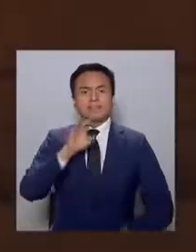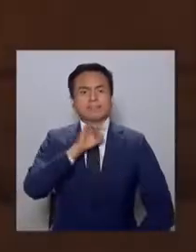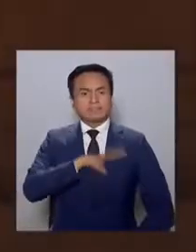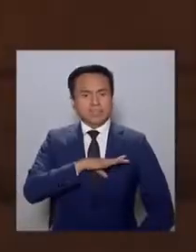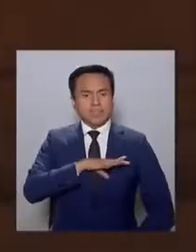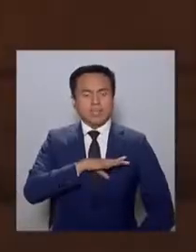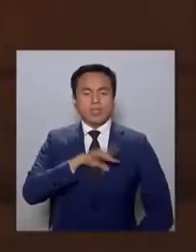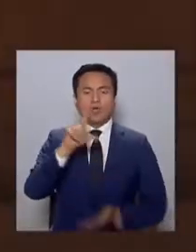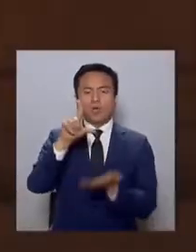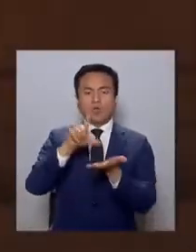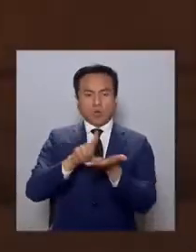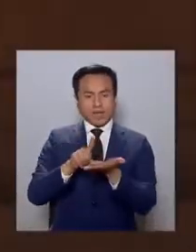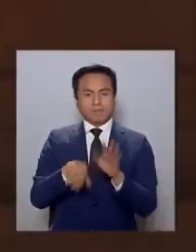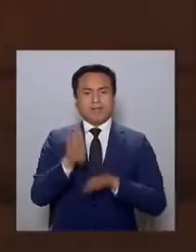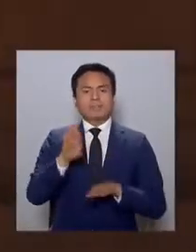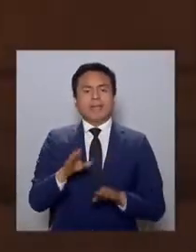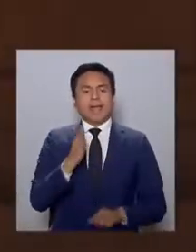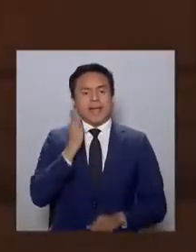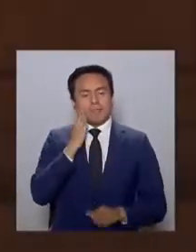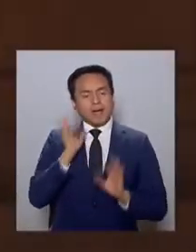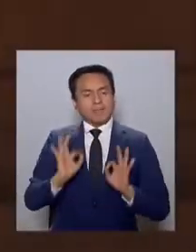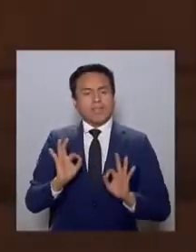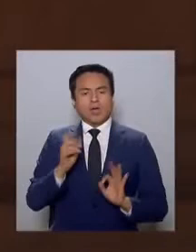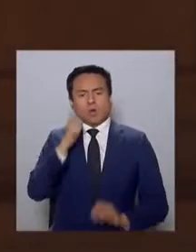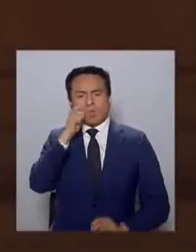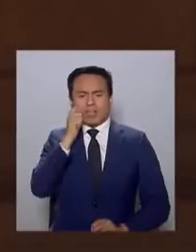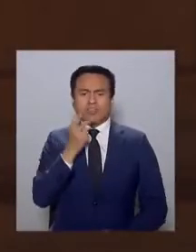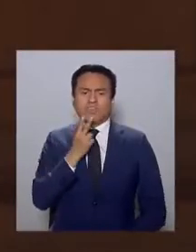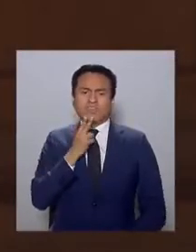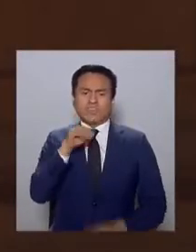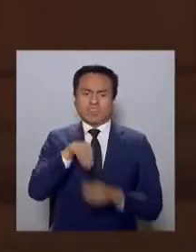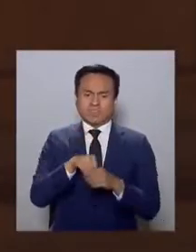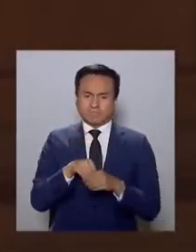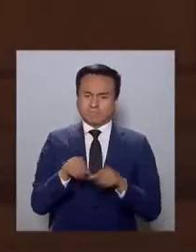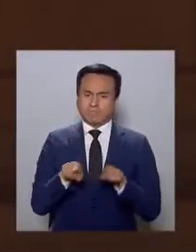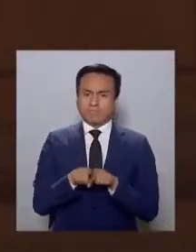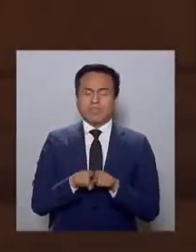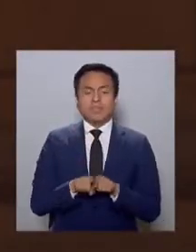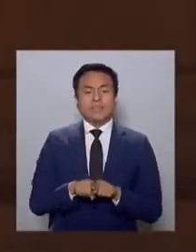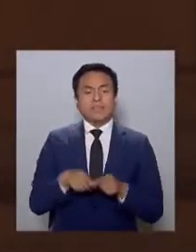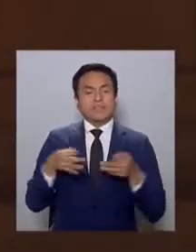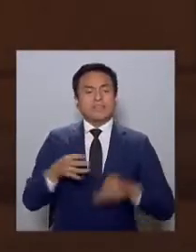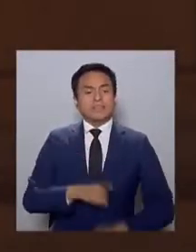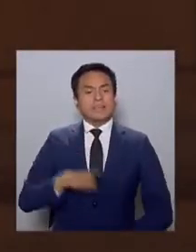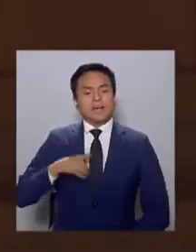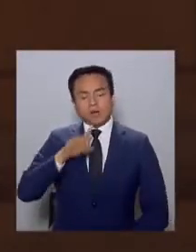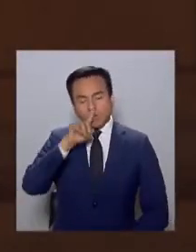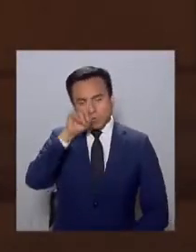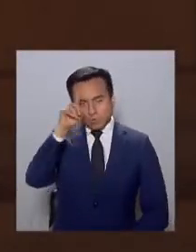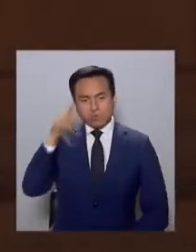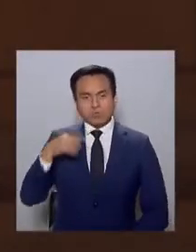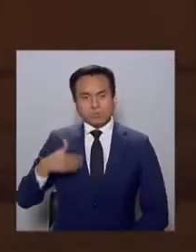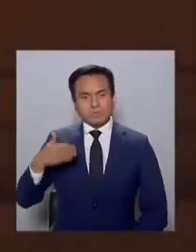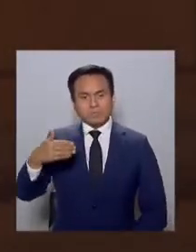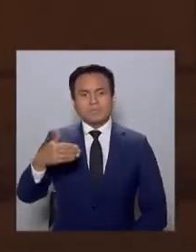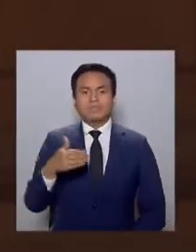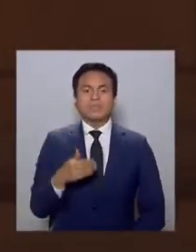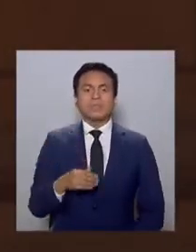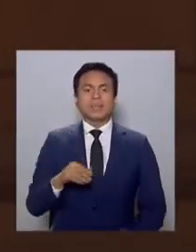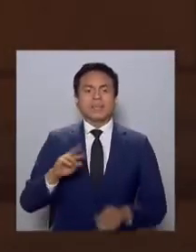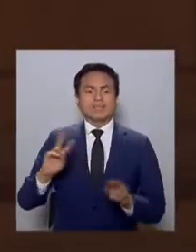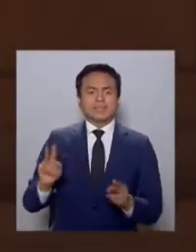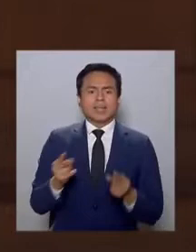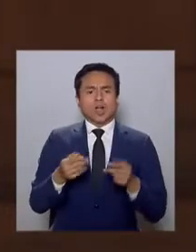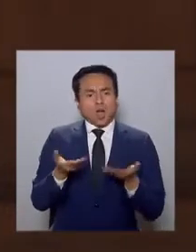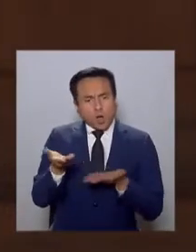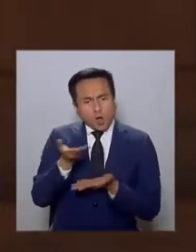Chile un lugar más amable y humano para vivir, donde la dignidad se haga costumbre, que podamos restaurar